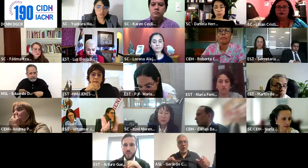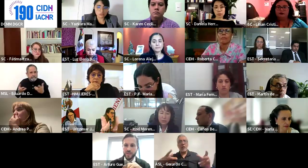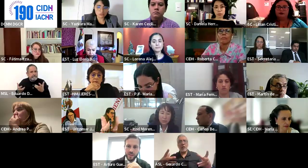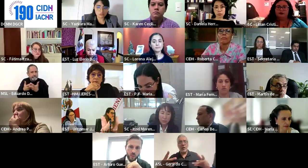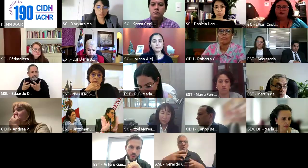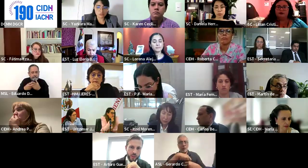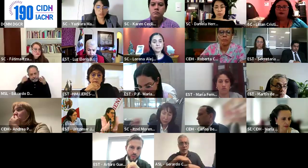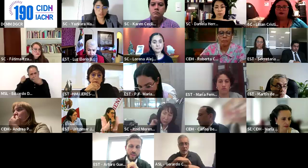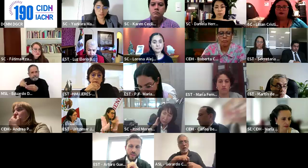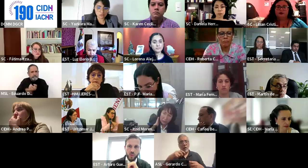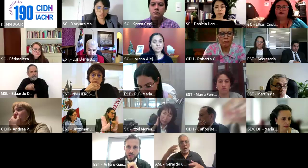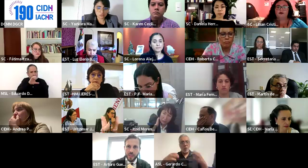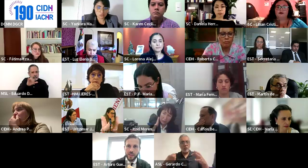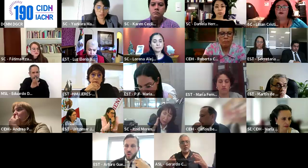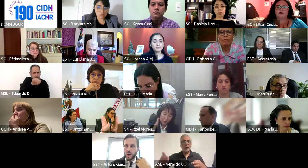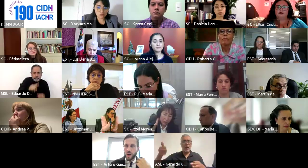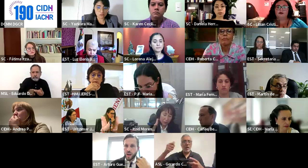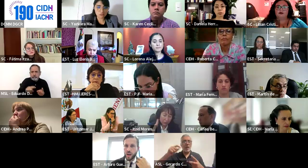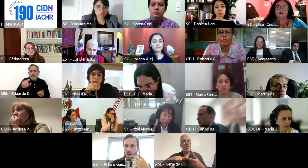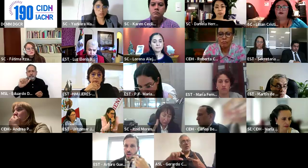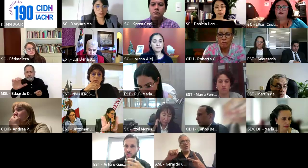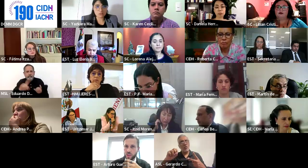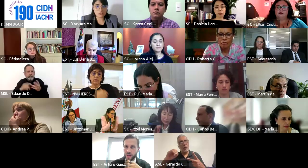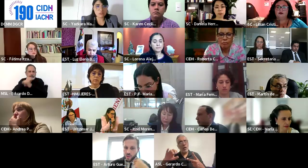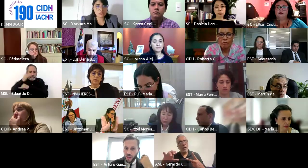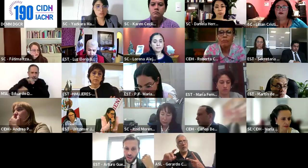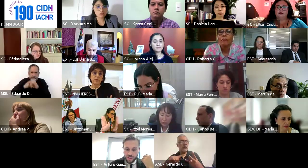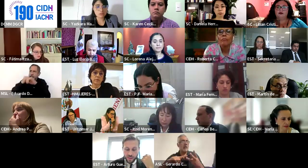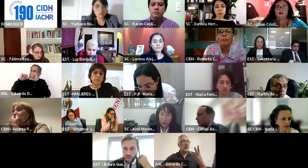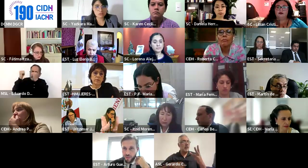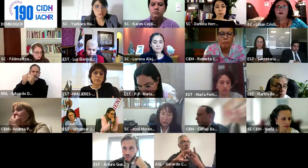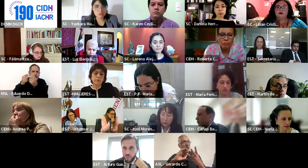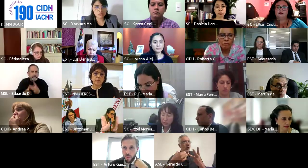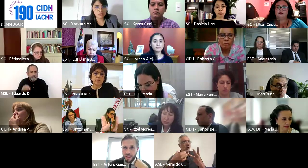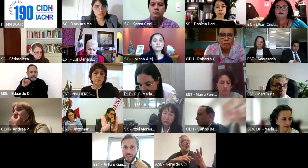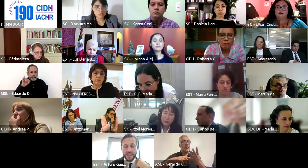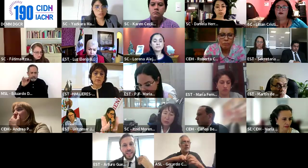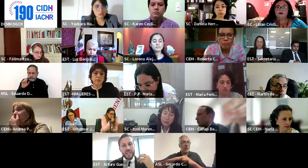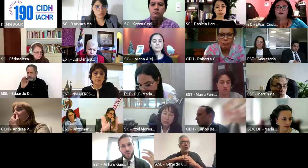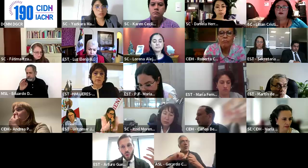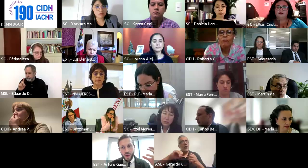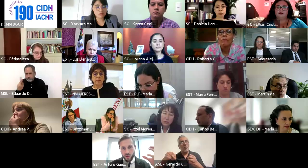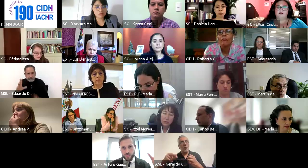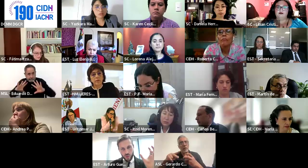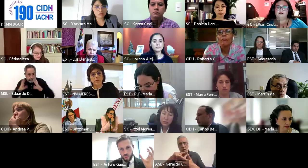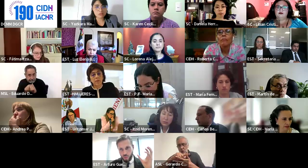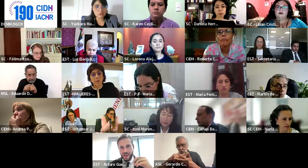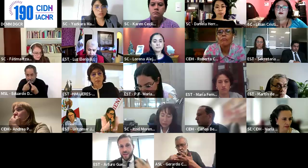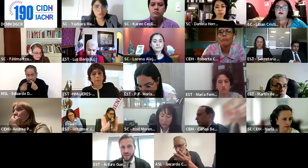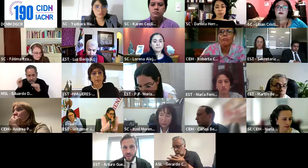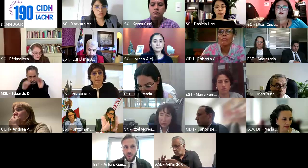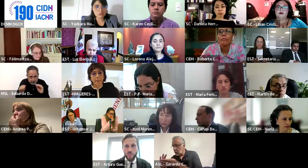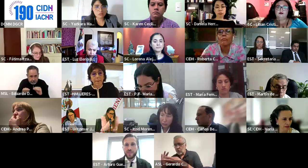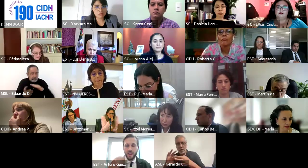enfoques desde la judicatura, desde sociedad civil, desde organismos internacionales, desde Defensoría Pública. Todo eso nos llevó después a